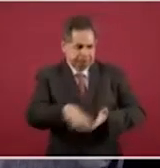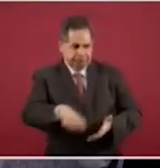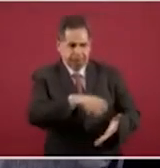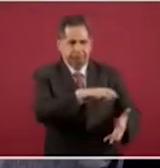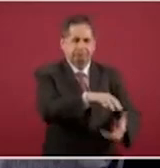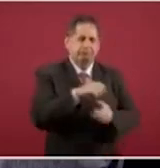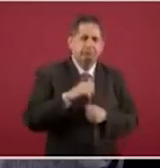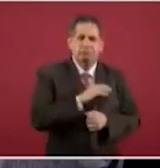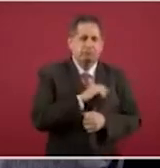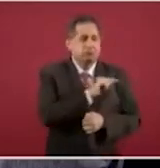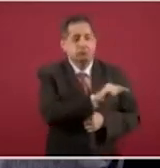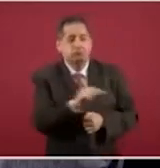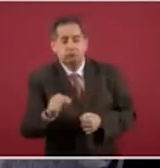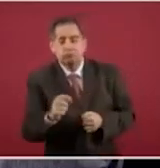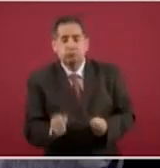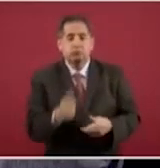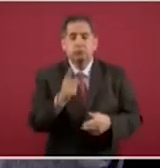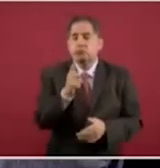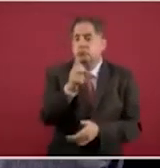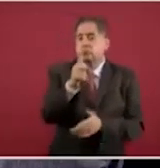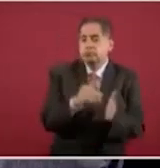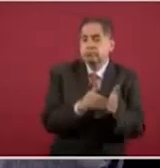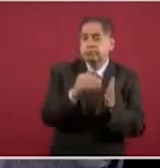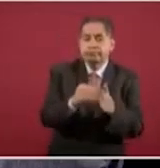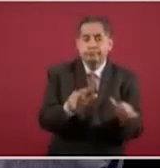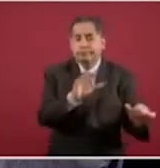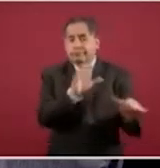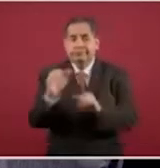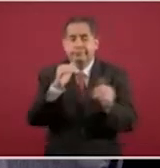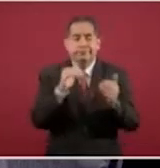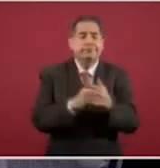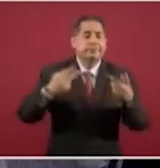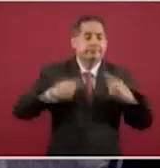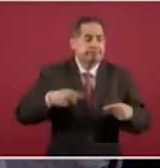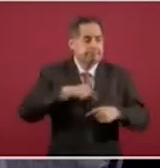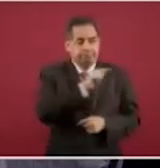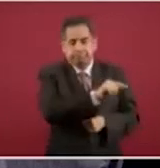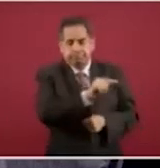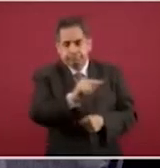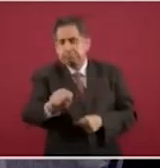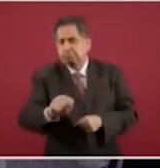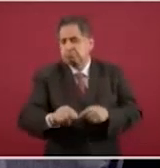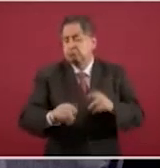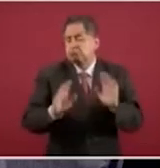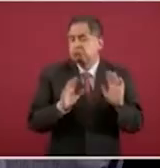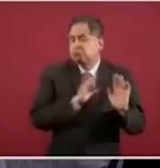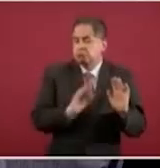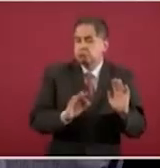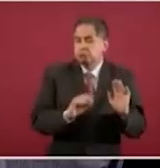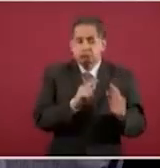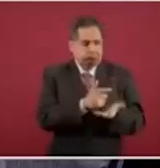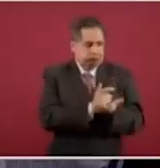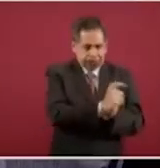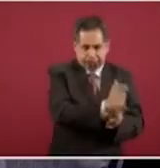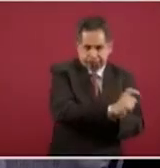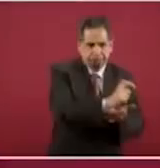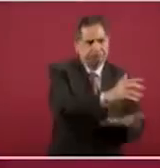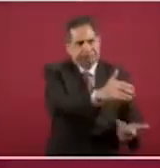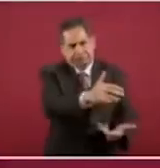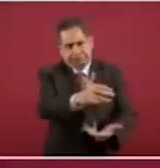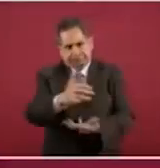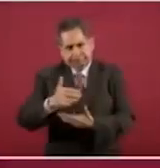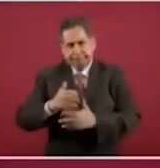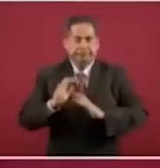a un millón 600 mil productores cuando menos y es probable que